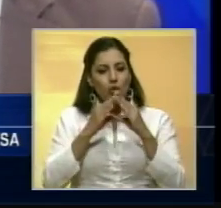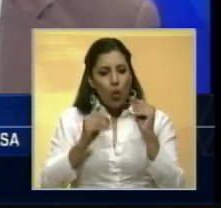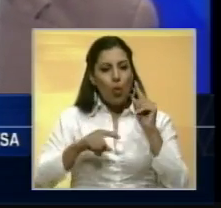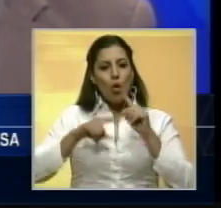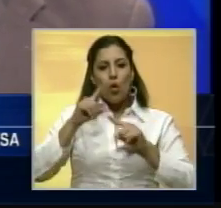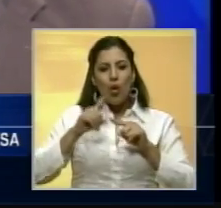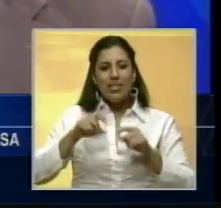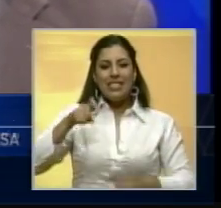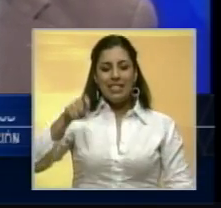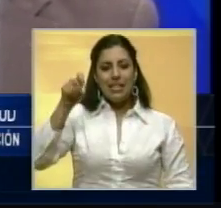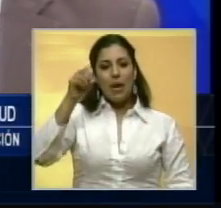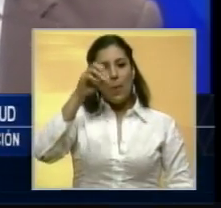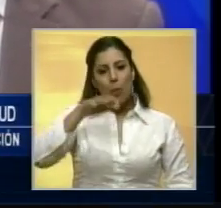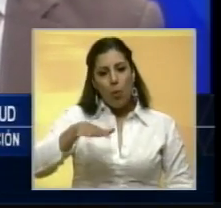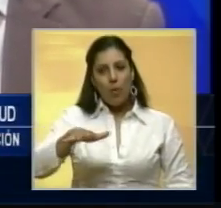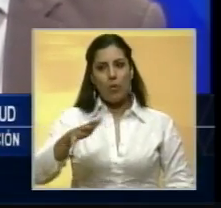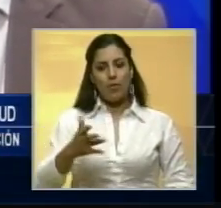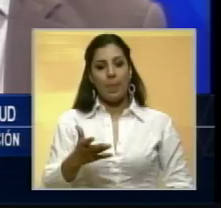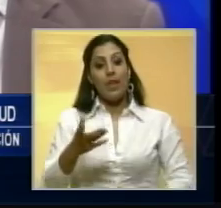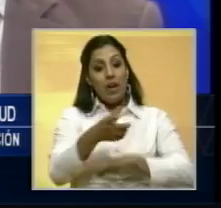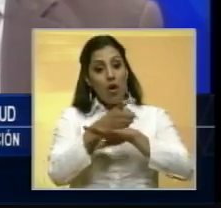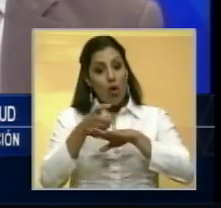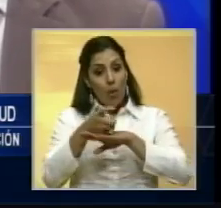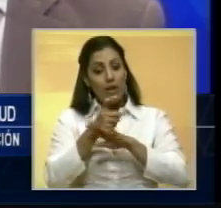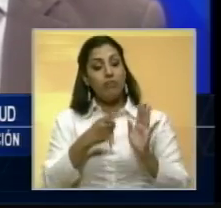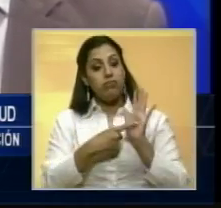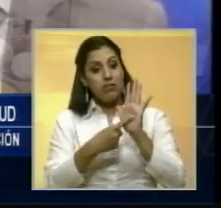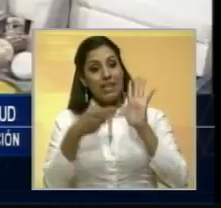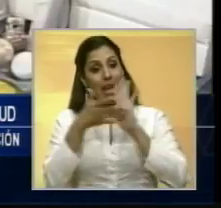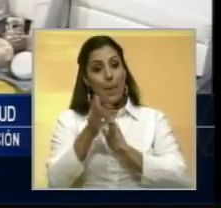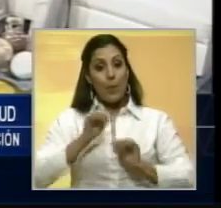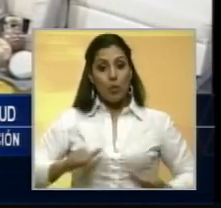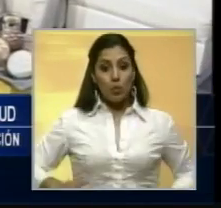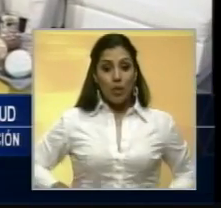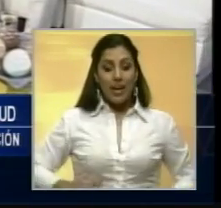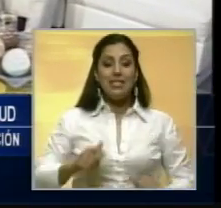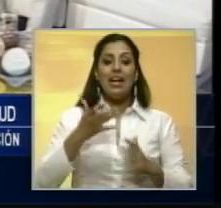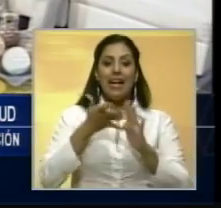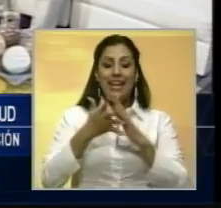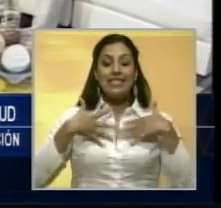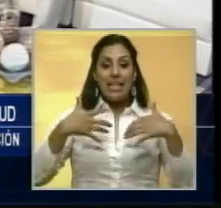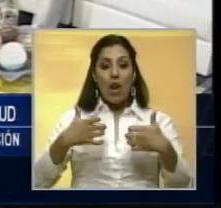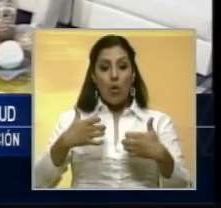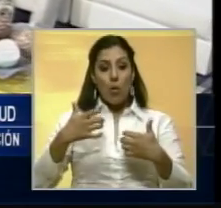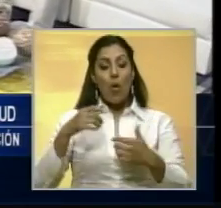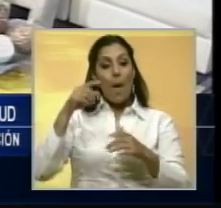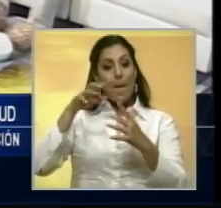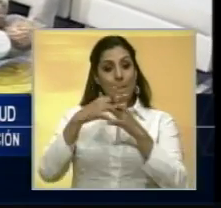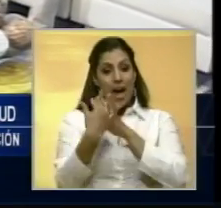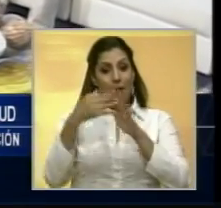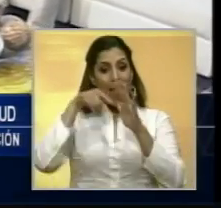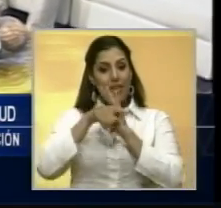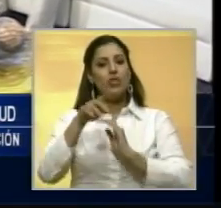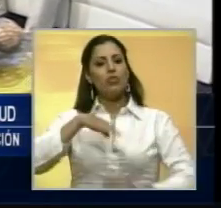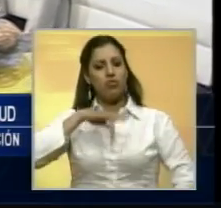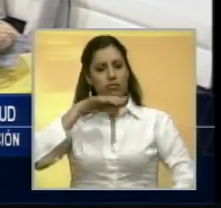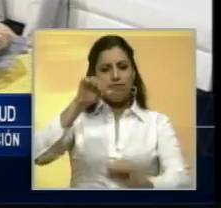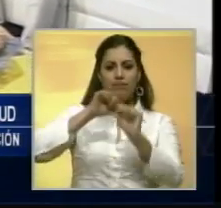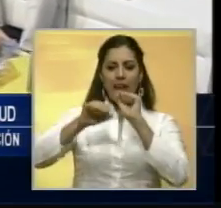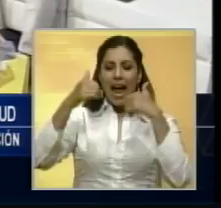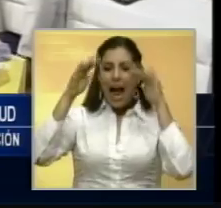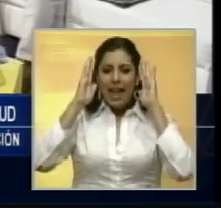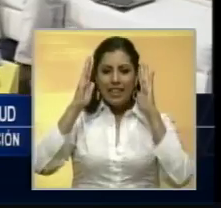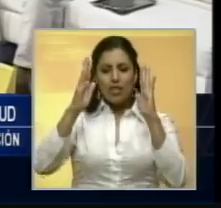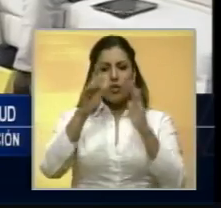insumos que requiere el productor. El gobernador resaltó que en Portuguesa el esquema de salud de barrio adentro se ha concentrado en la prevención y